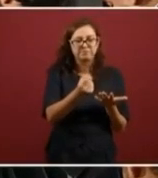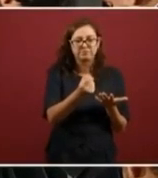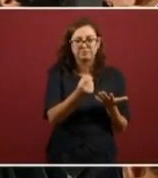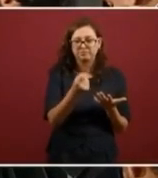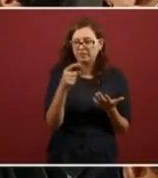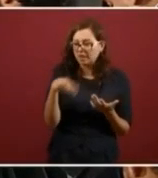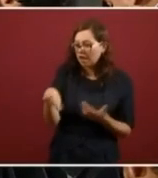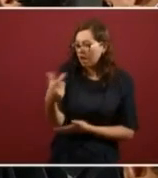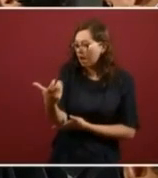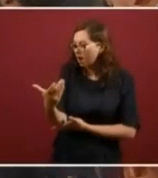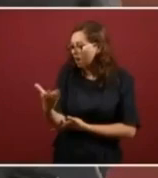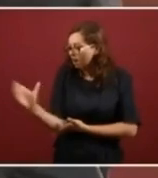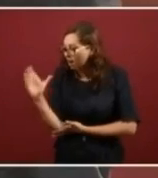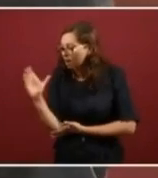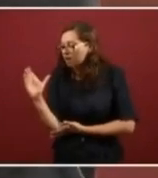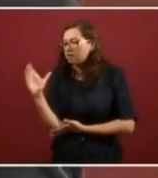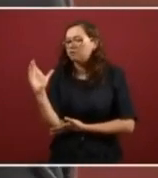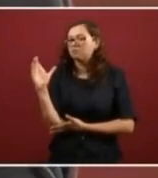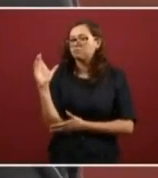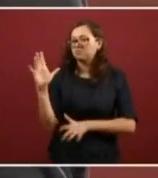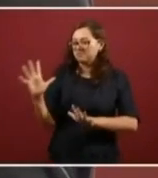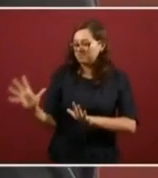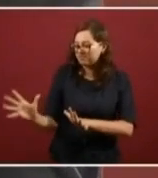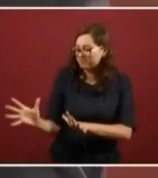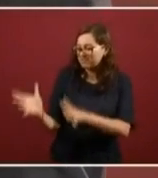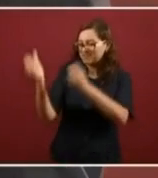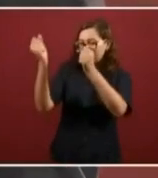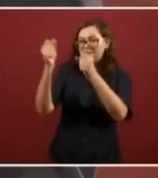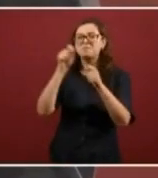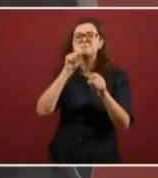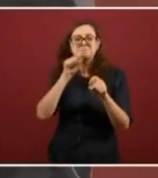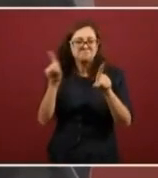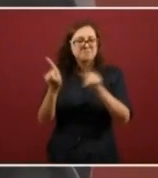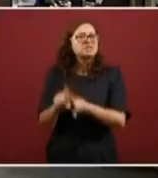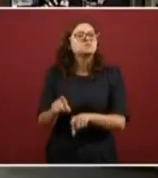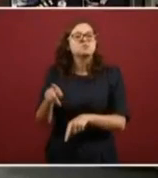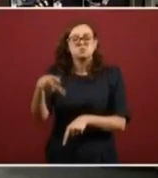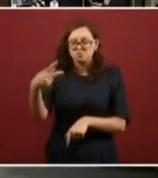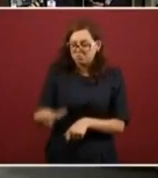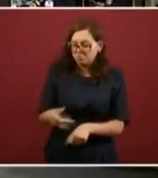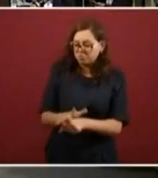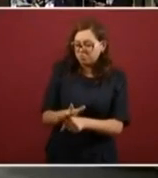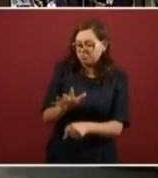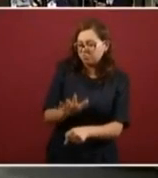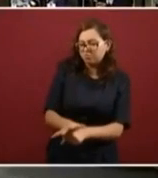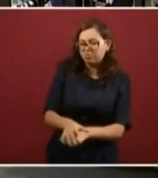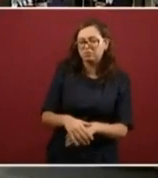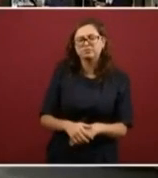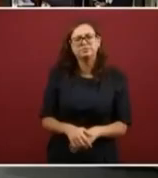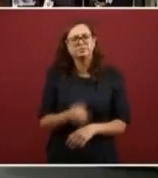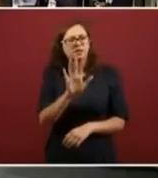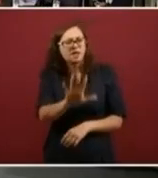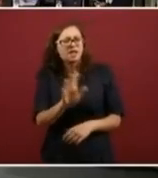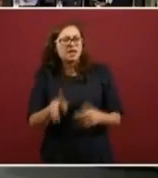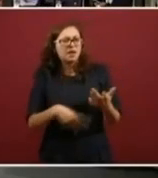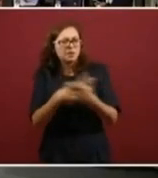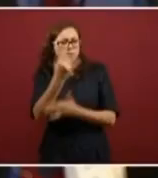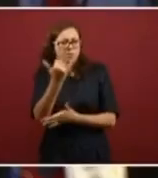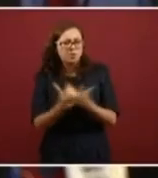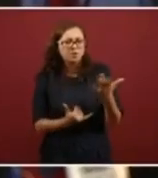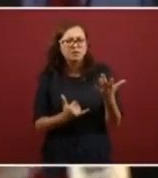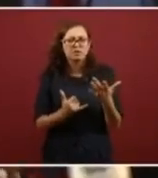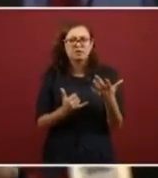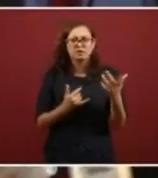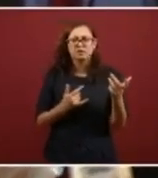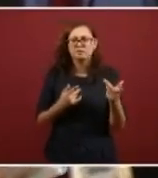el rescate del campo y lograr la autosuficiencia en alimentos. Presidente, dentro de ese proyecto de plan y seguridad